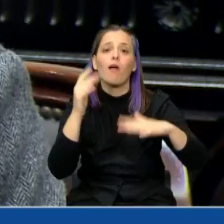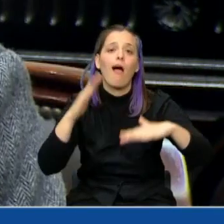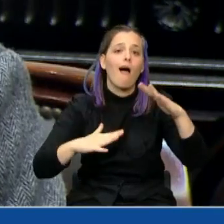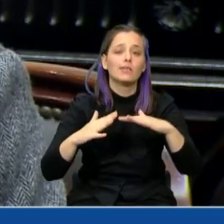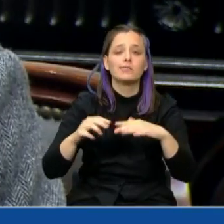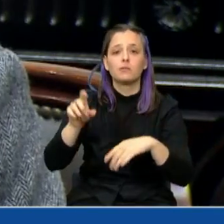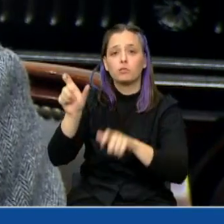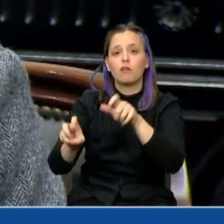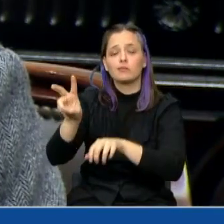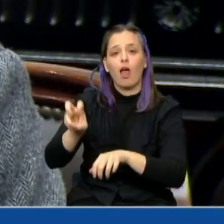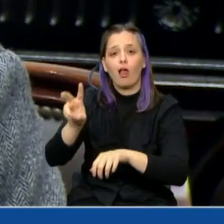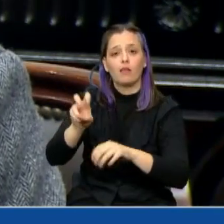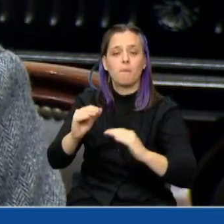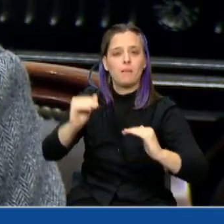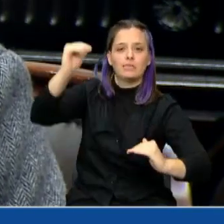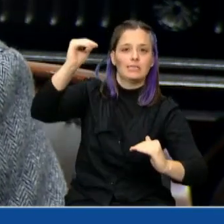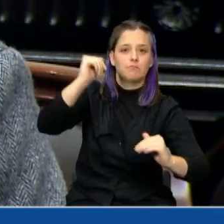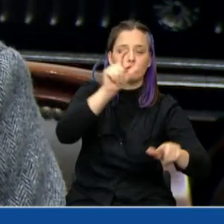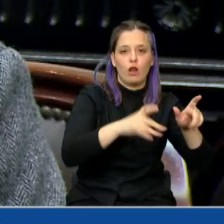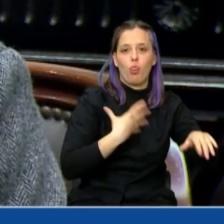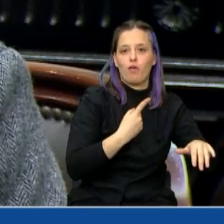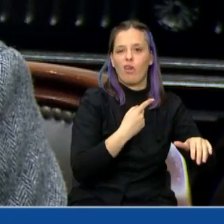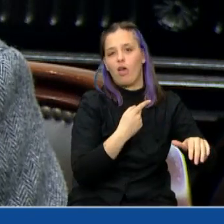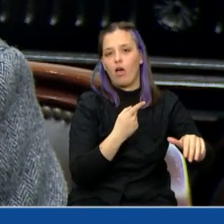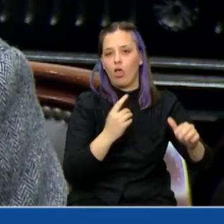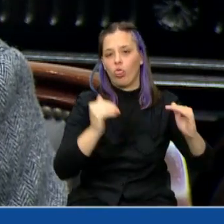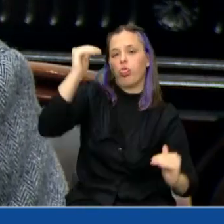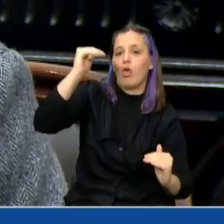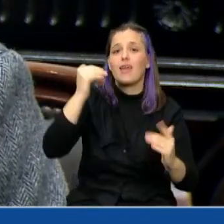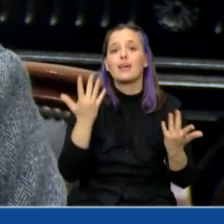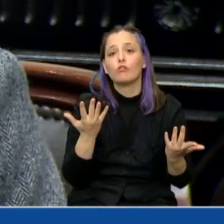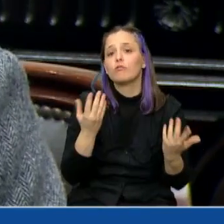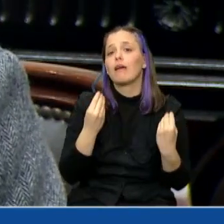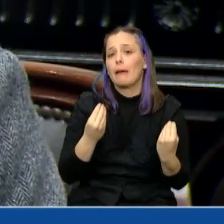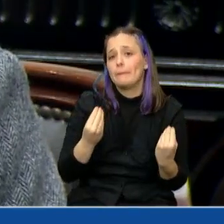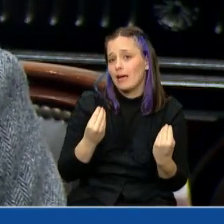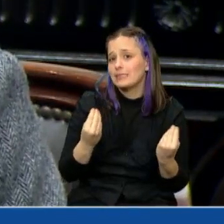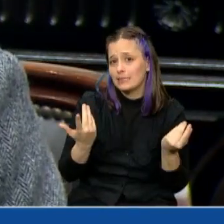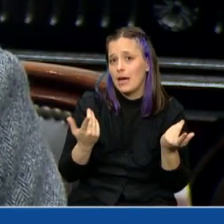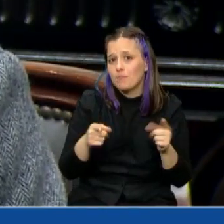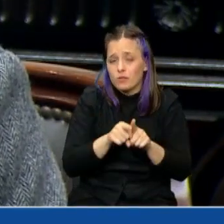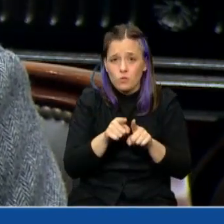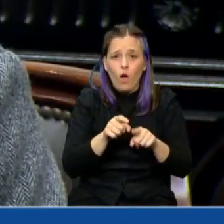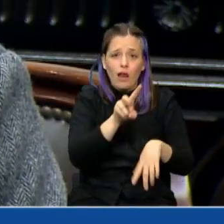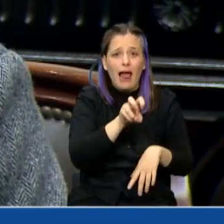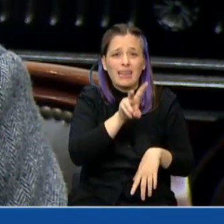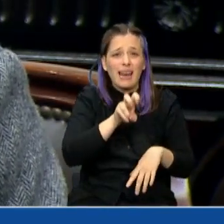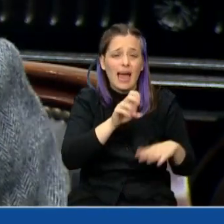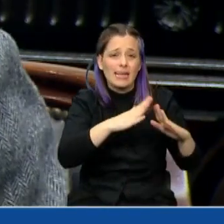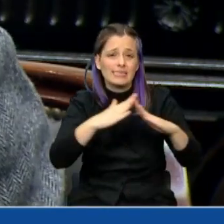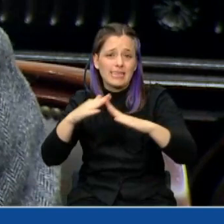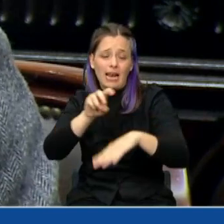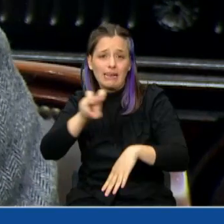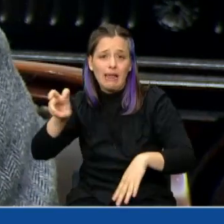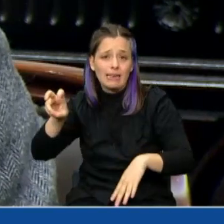locatarios, y el resultado termina siendo una alteración en el mercado de las locaciones que termina